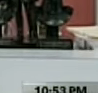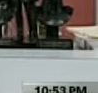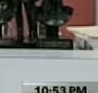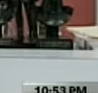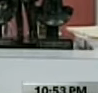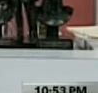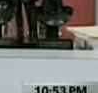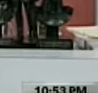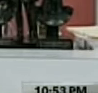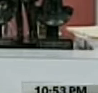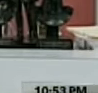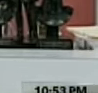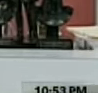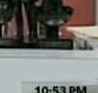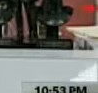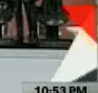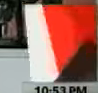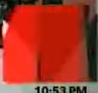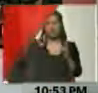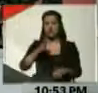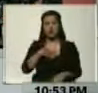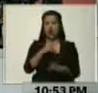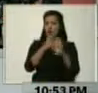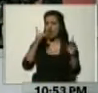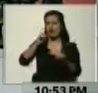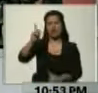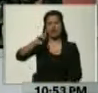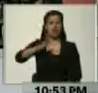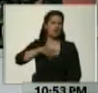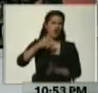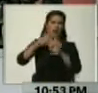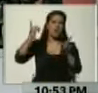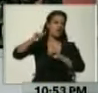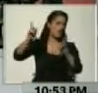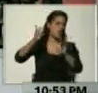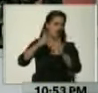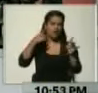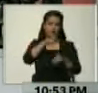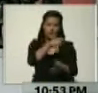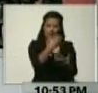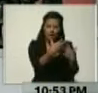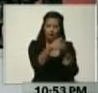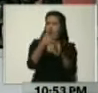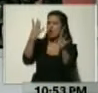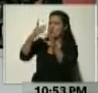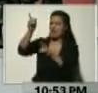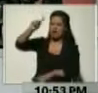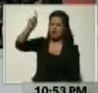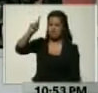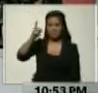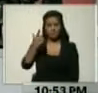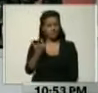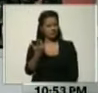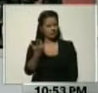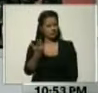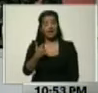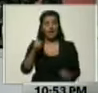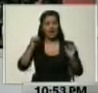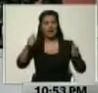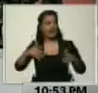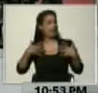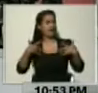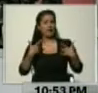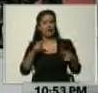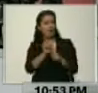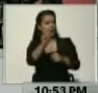Y la gente le decía, no queremos cola, pues eso fue lo que le ofreció, que no iba a haber cola. Se emociona y comienzan a decir groserías. Se parece a